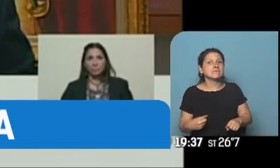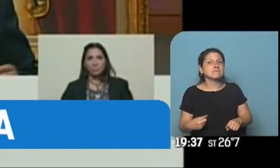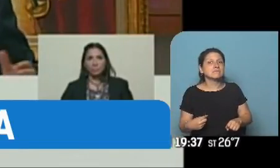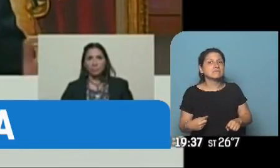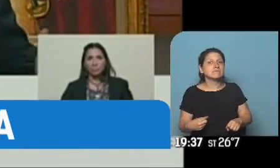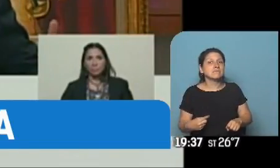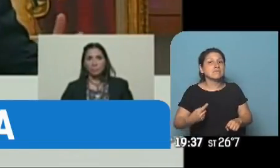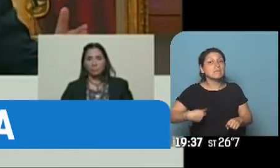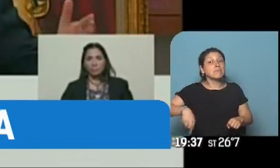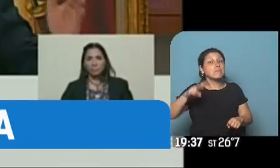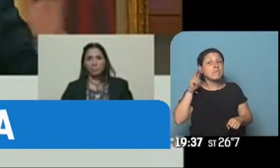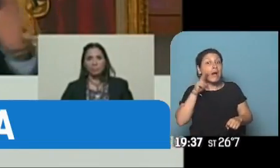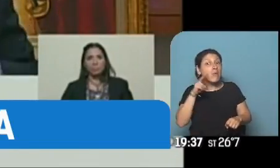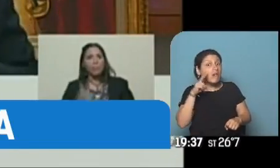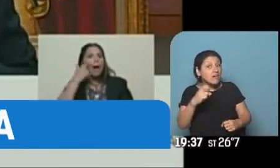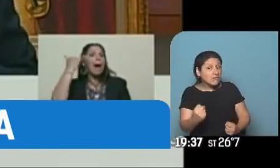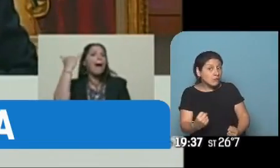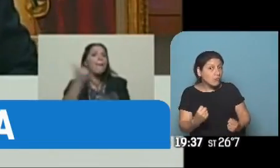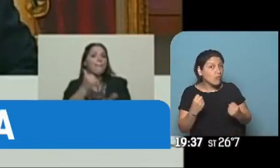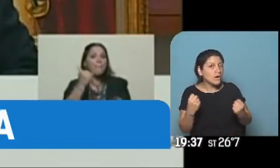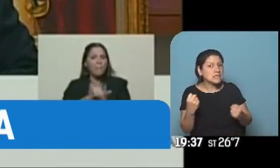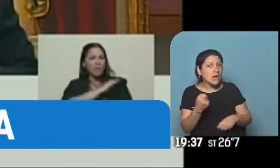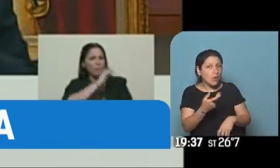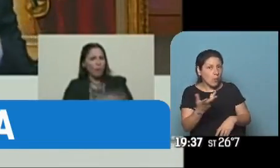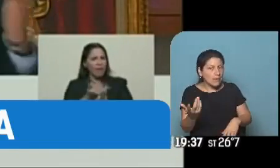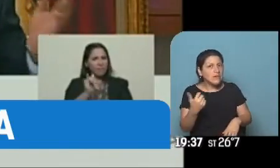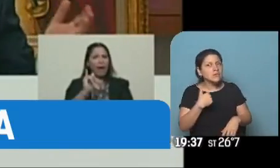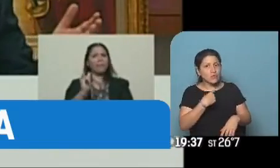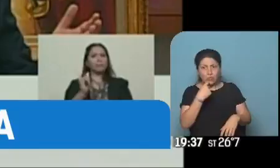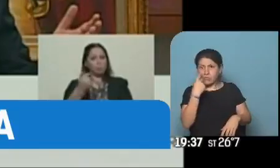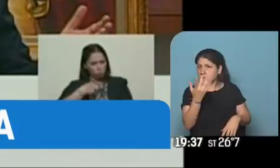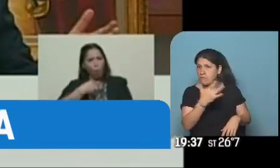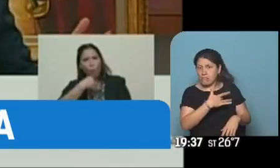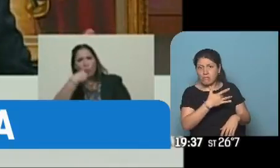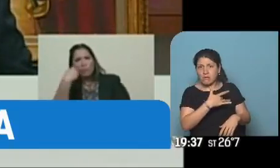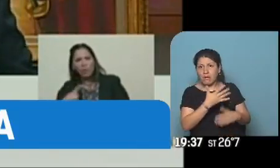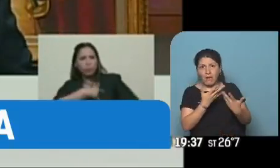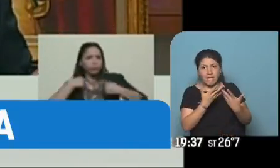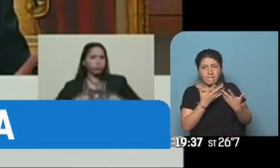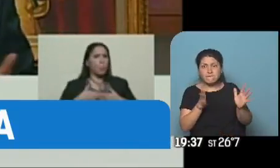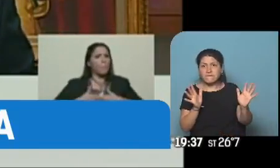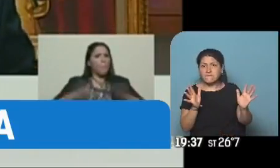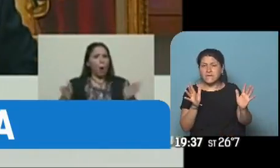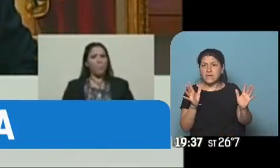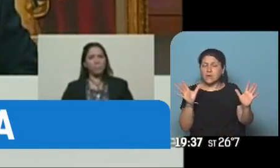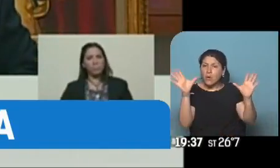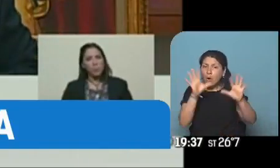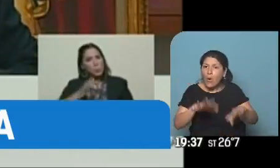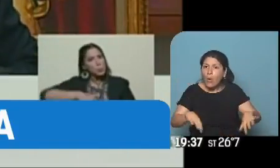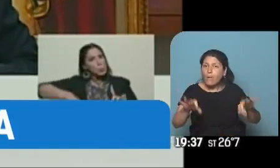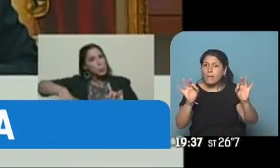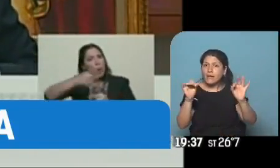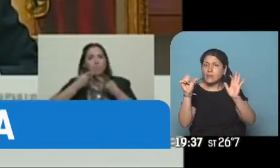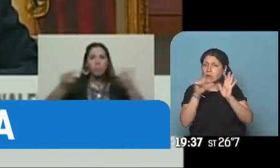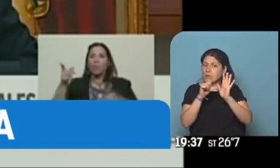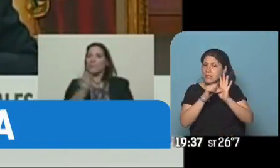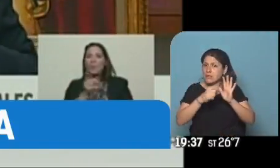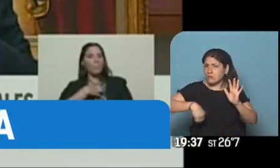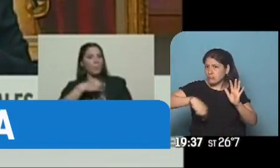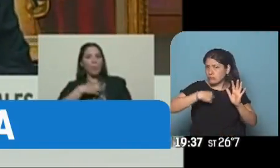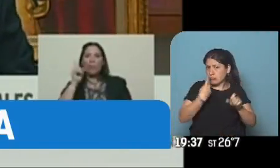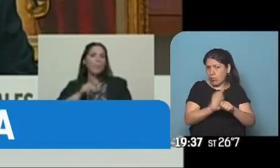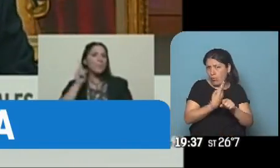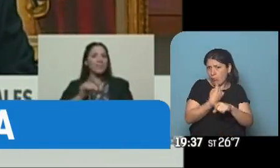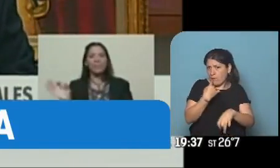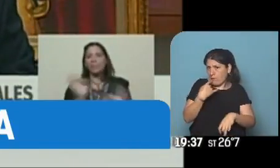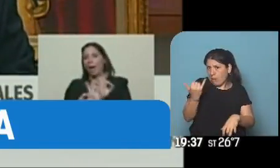Vamos a ver qué fuerza tiene. Lo digo con mi corazón abierto a un país entero, porque yo no puedo mentirle a